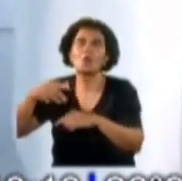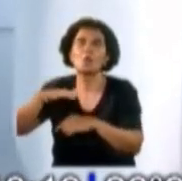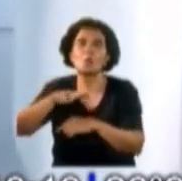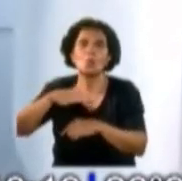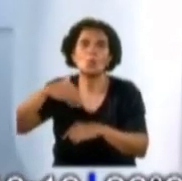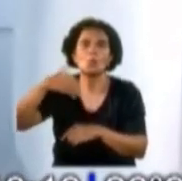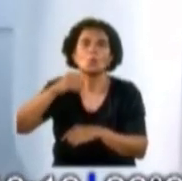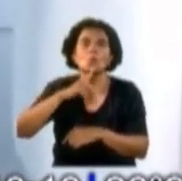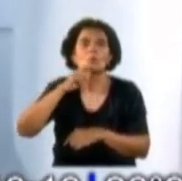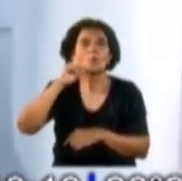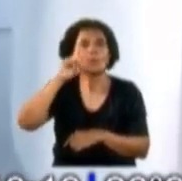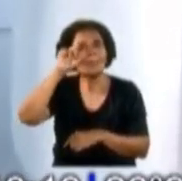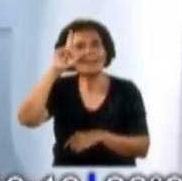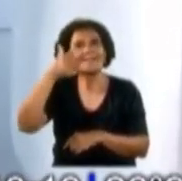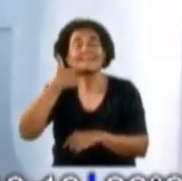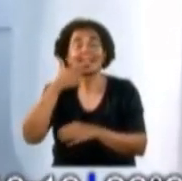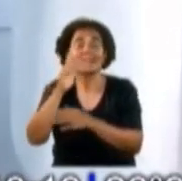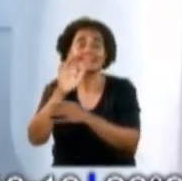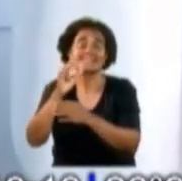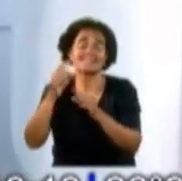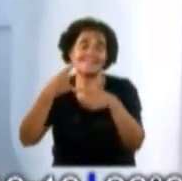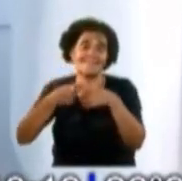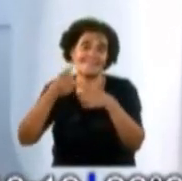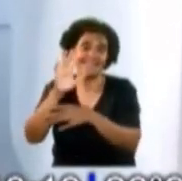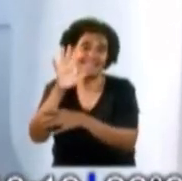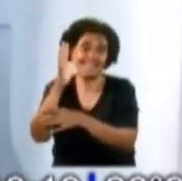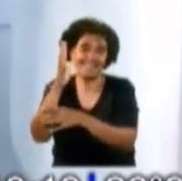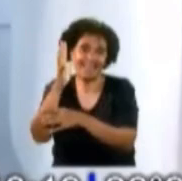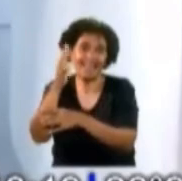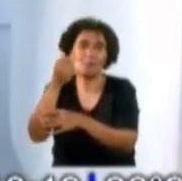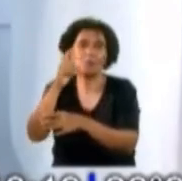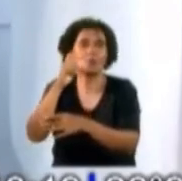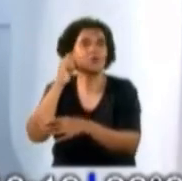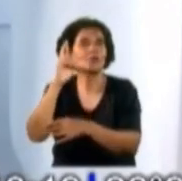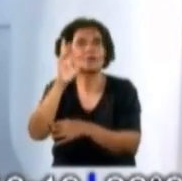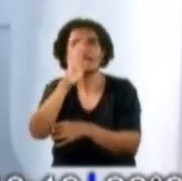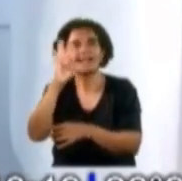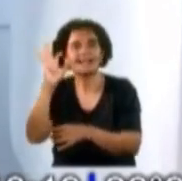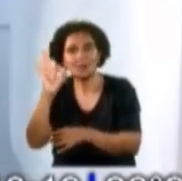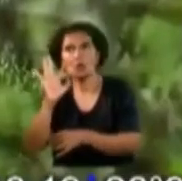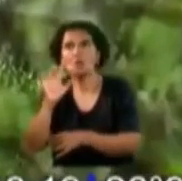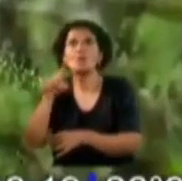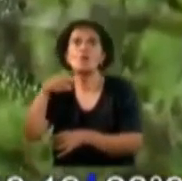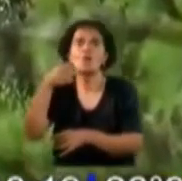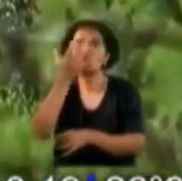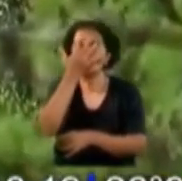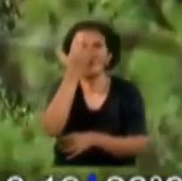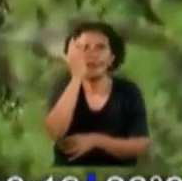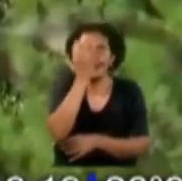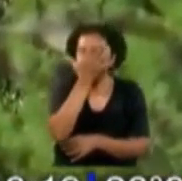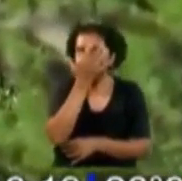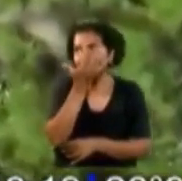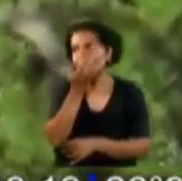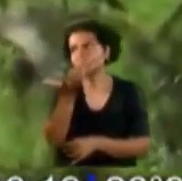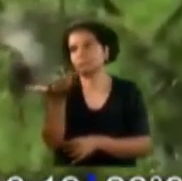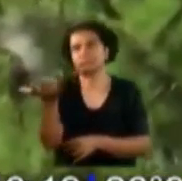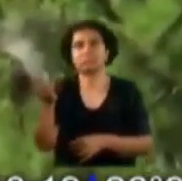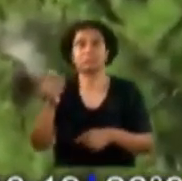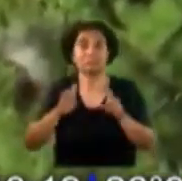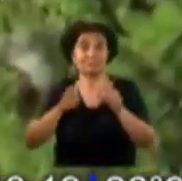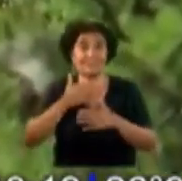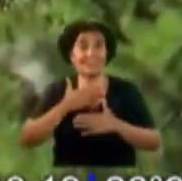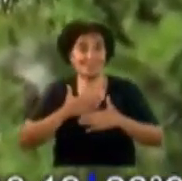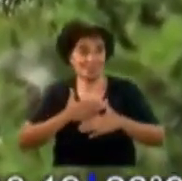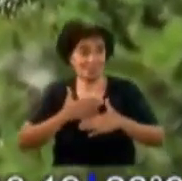el festival del del algarrobo Bueno muchísimas actividades y veíamos mucha gente contenta un gasto promedio entre